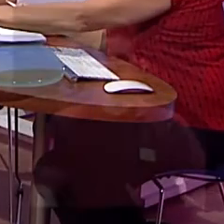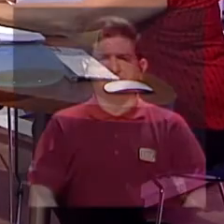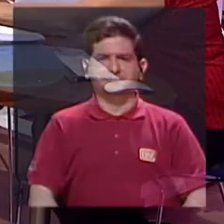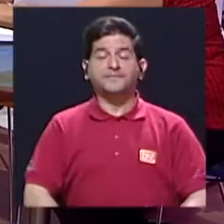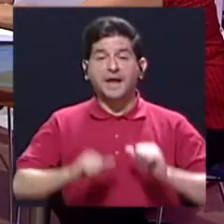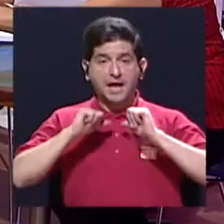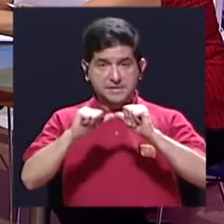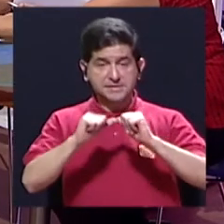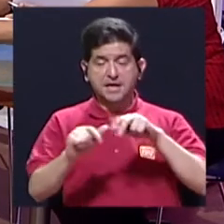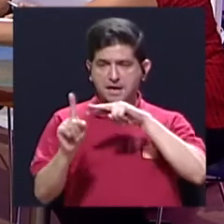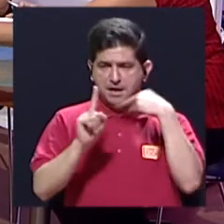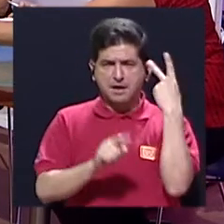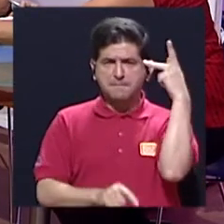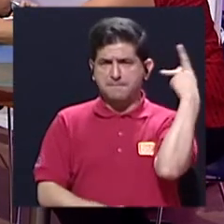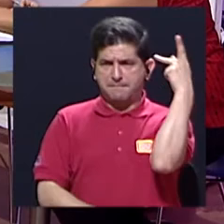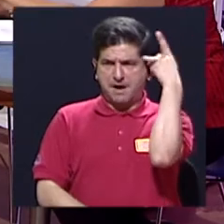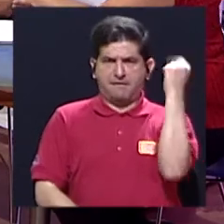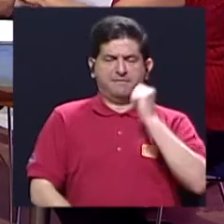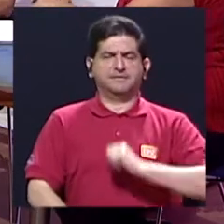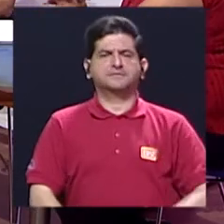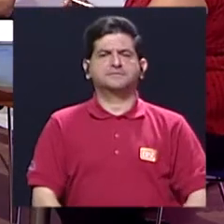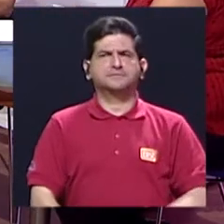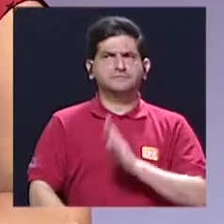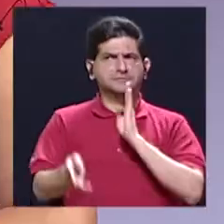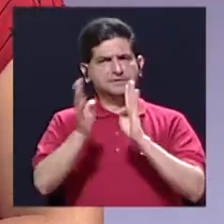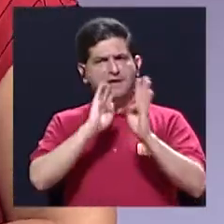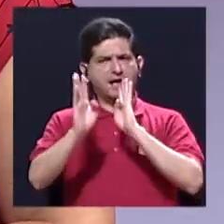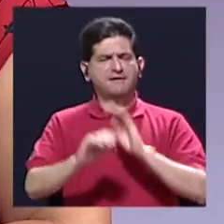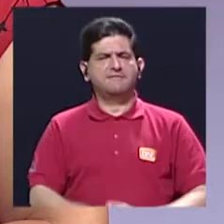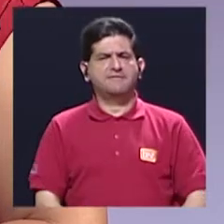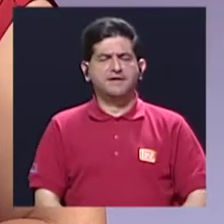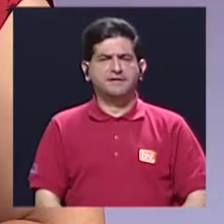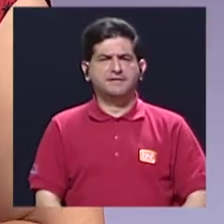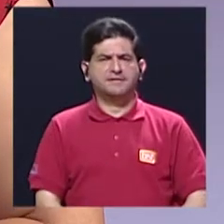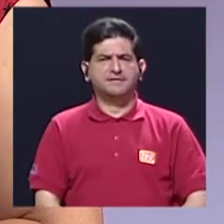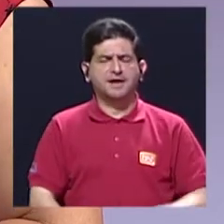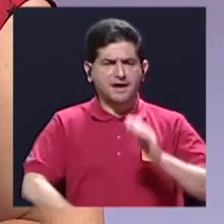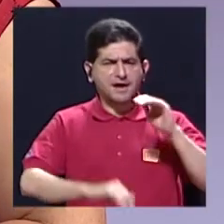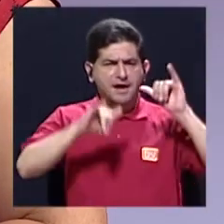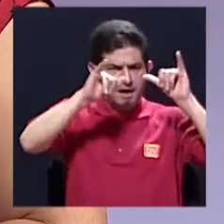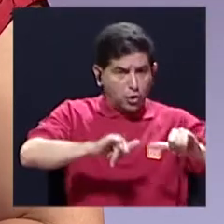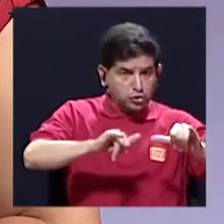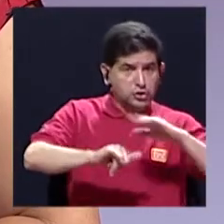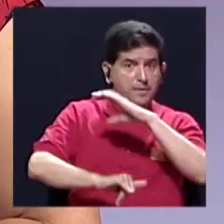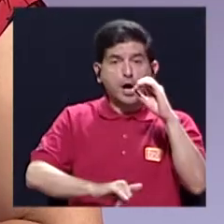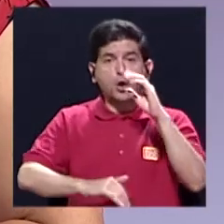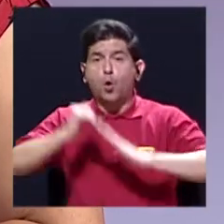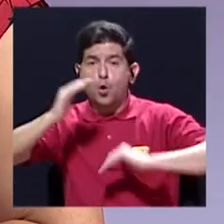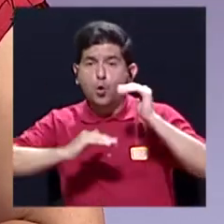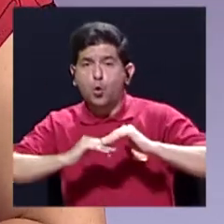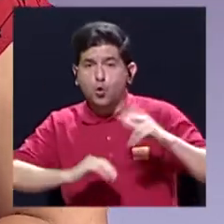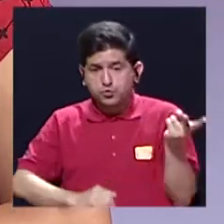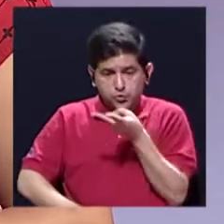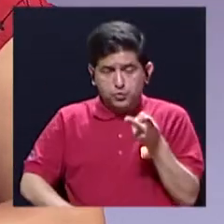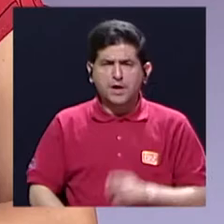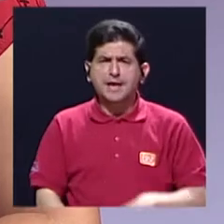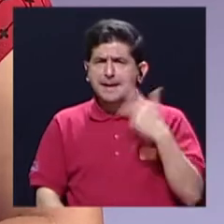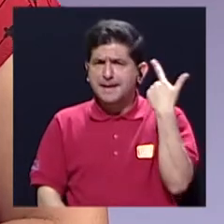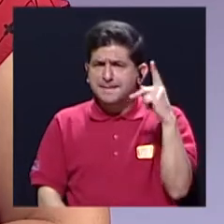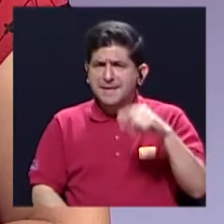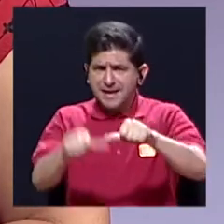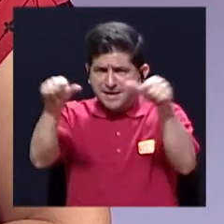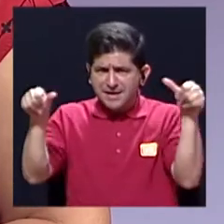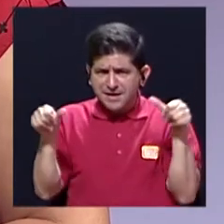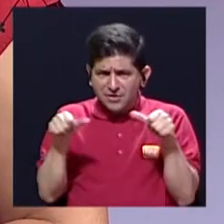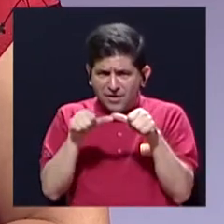Continuamos en Miradas Políticas, conversando sobre conservar o construir, y si corren peligro